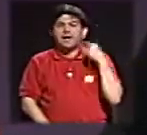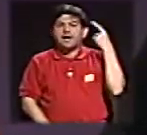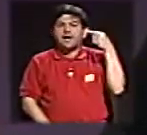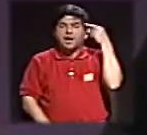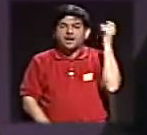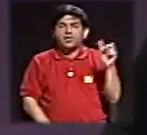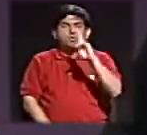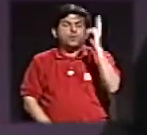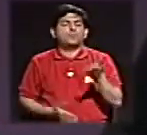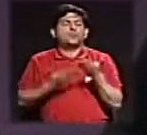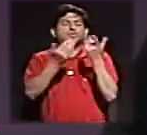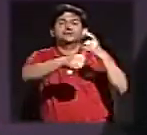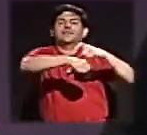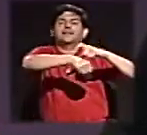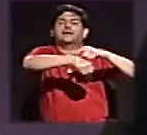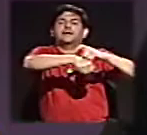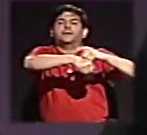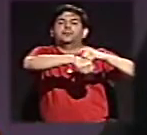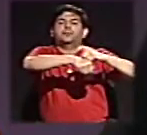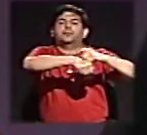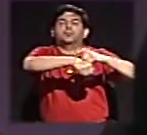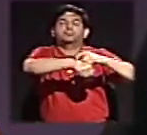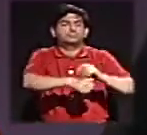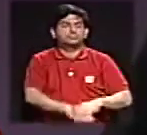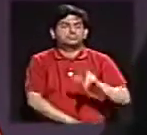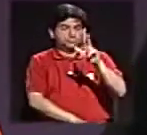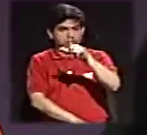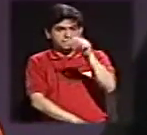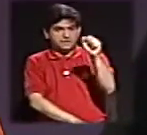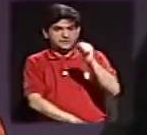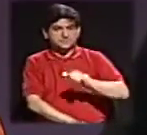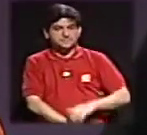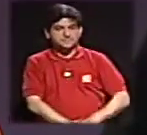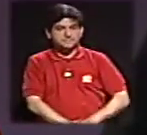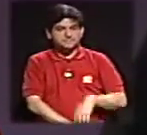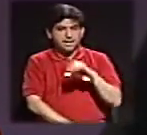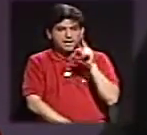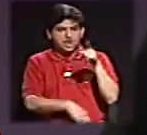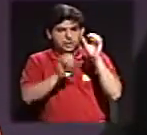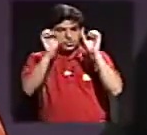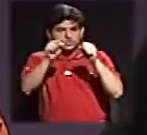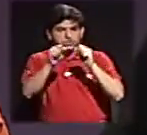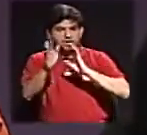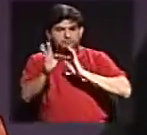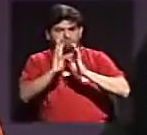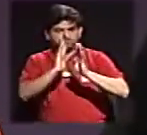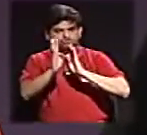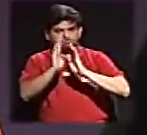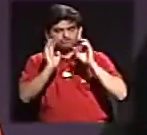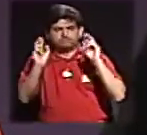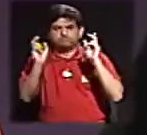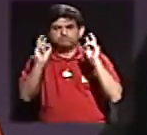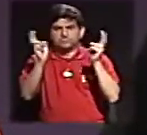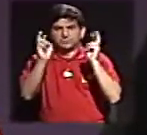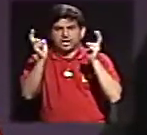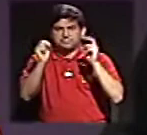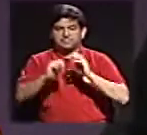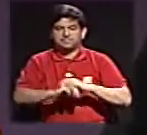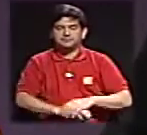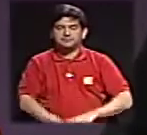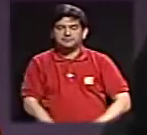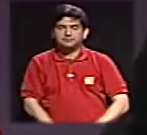Estado costarricense un plazo, ¿verdad? 3 meses, para que éste se refiera a